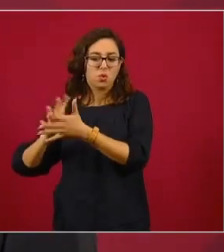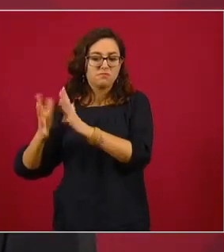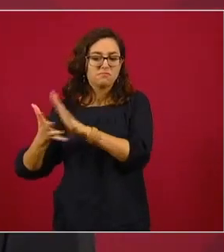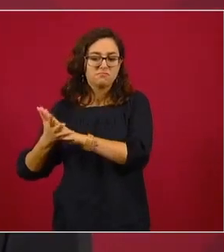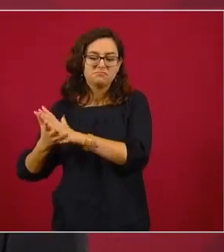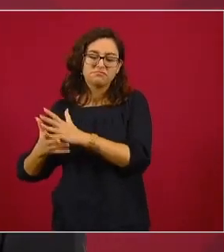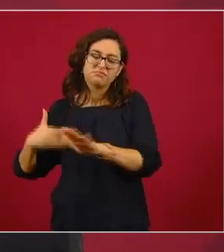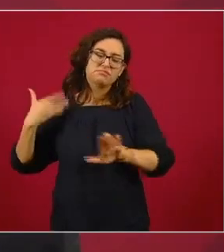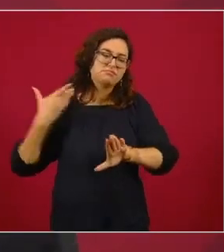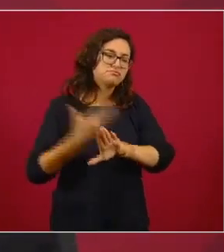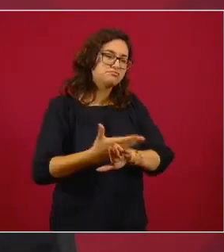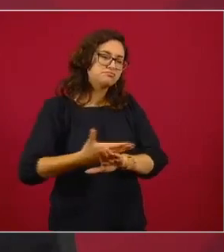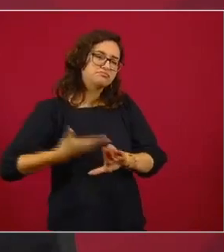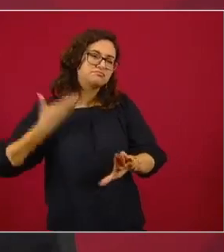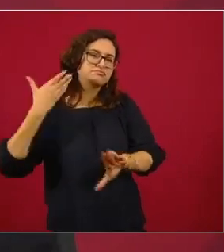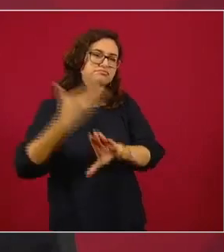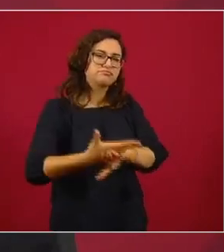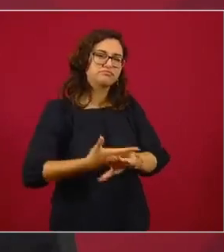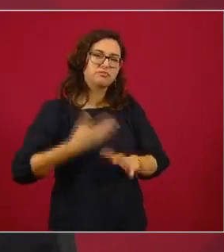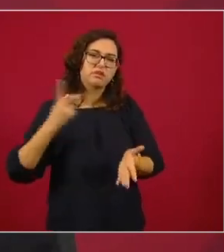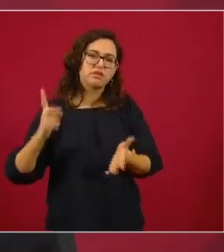que nos atacan mucho,